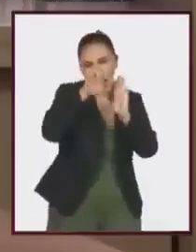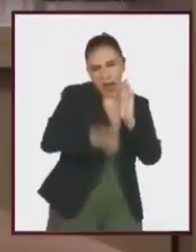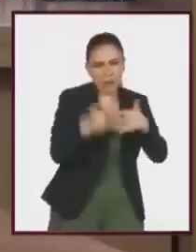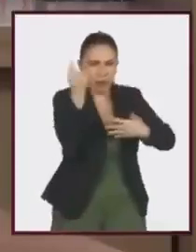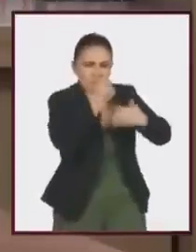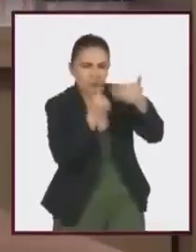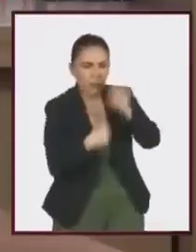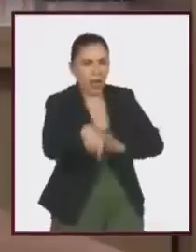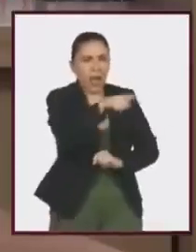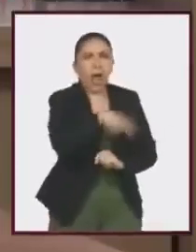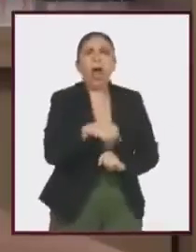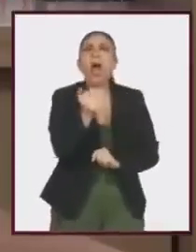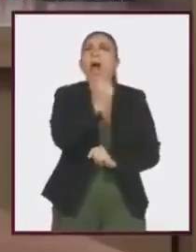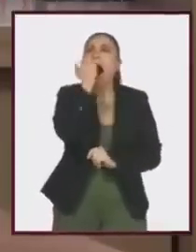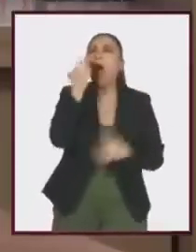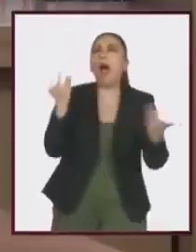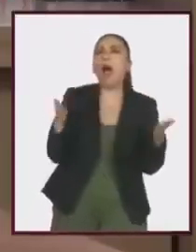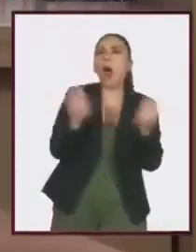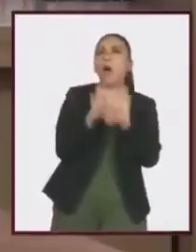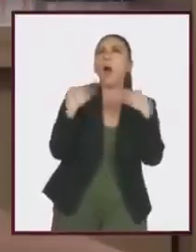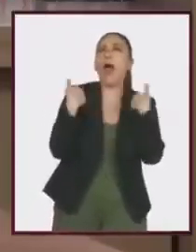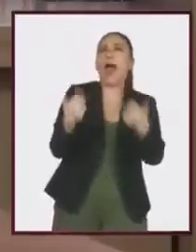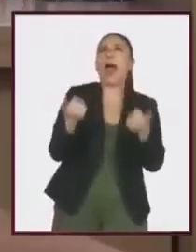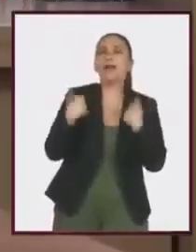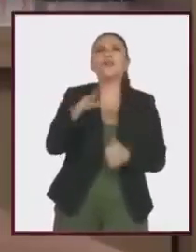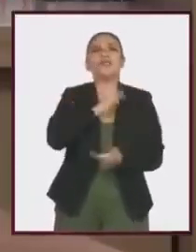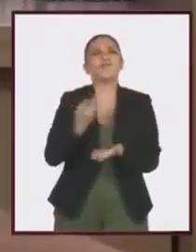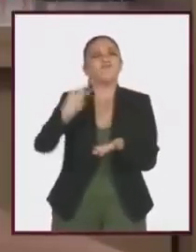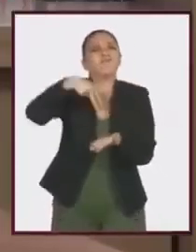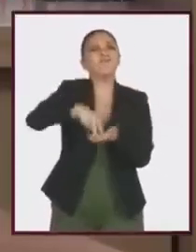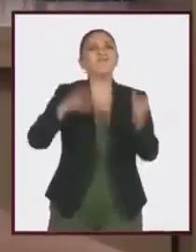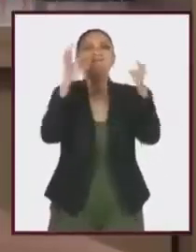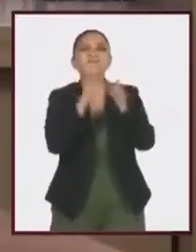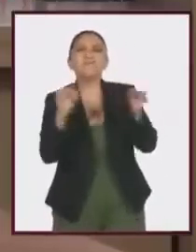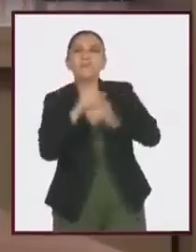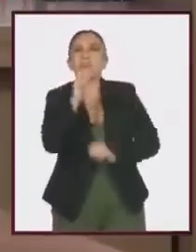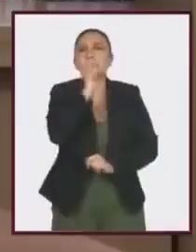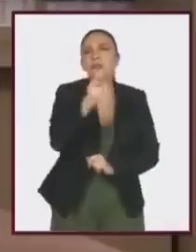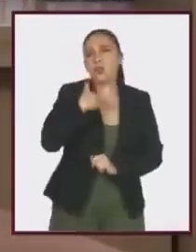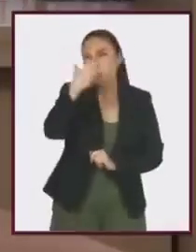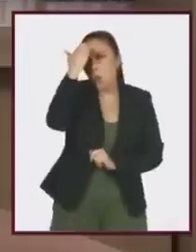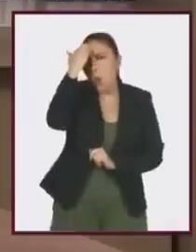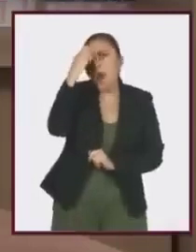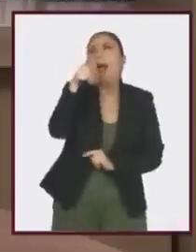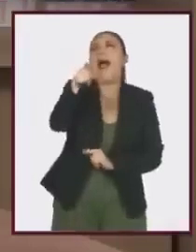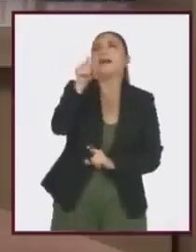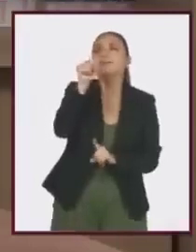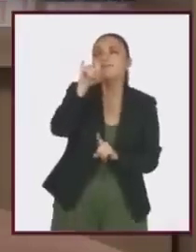ellos precisamente interpretar y explicar qué conocimientos provienen